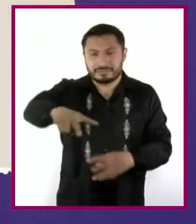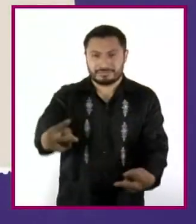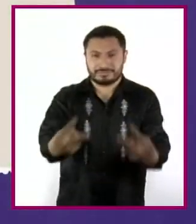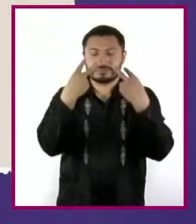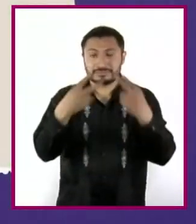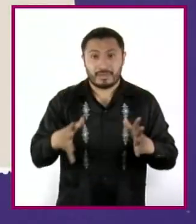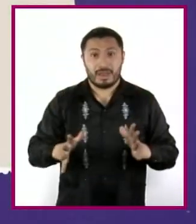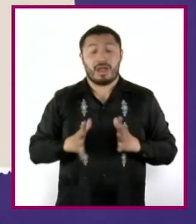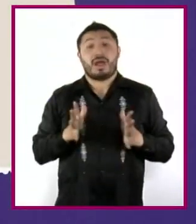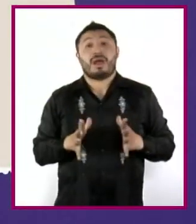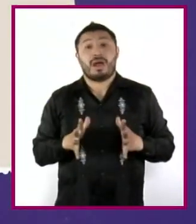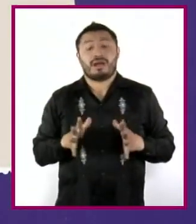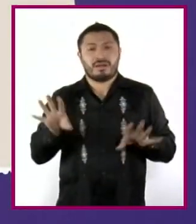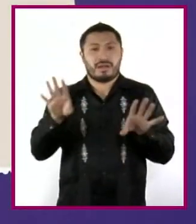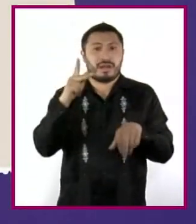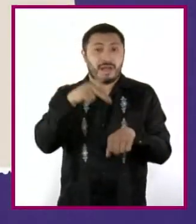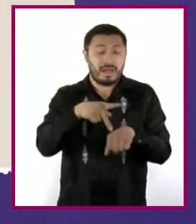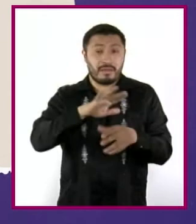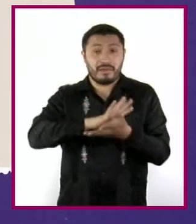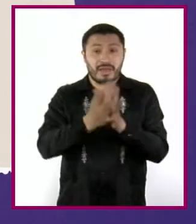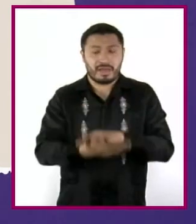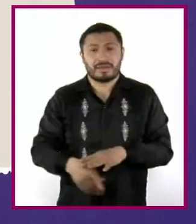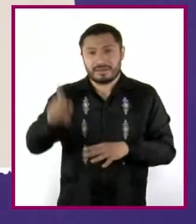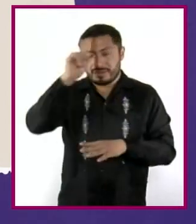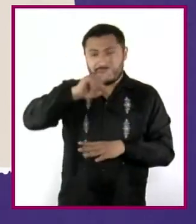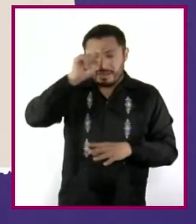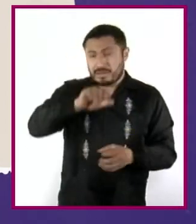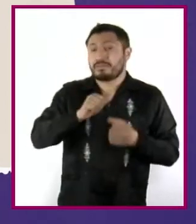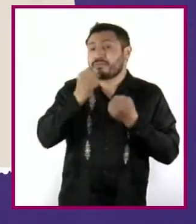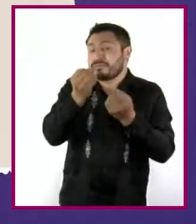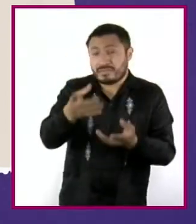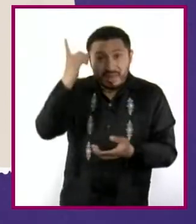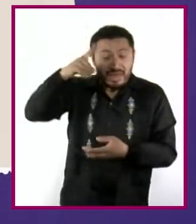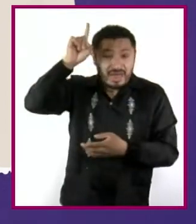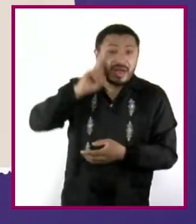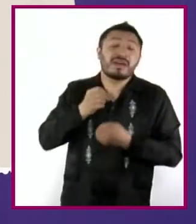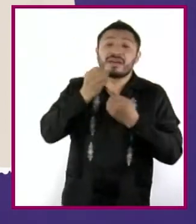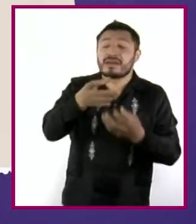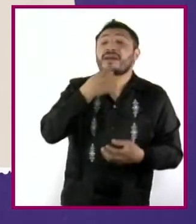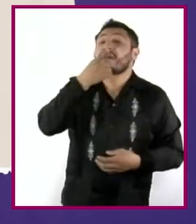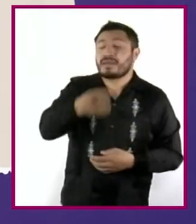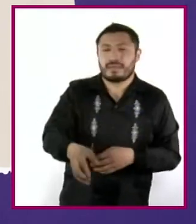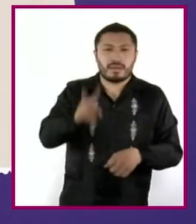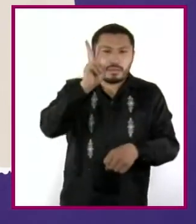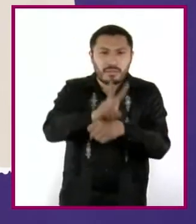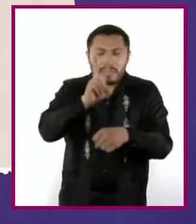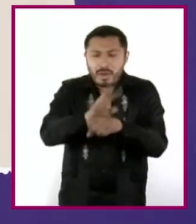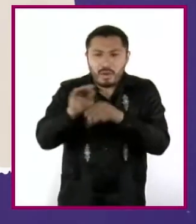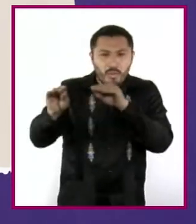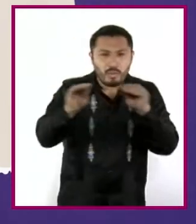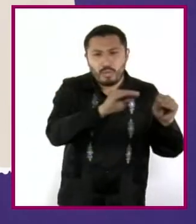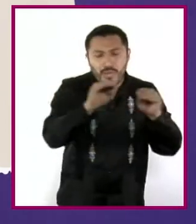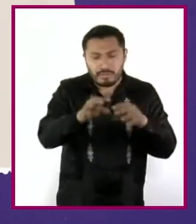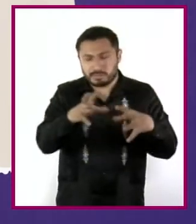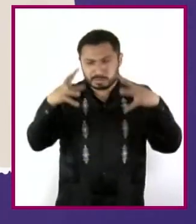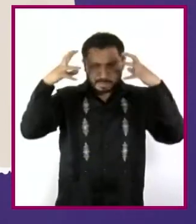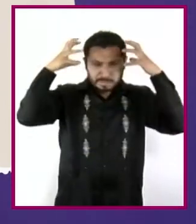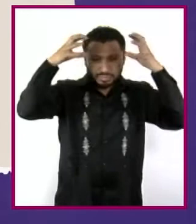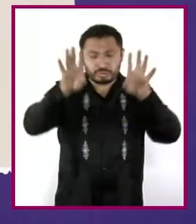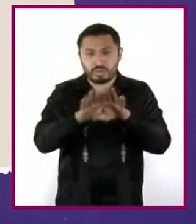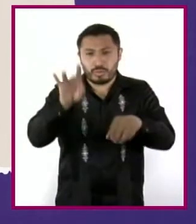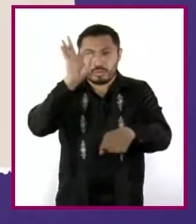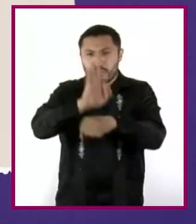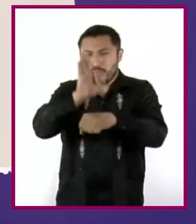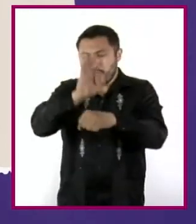vivos, recibió un consejo de Atenea. La diosa le dijo que vigilara los movimientos del monstruo a través de un